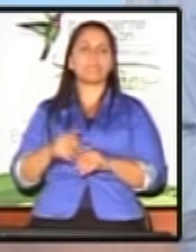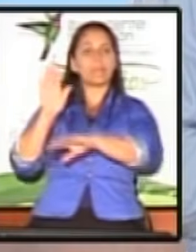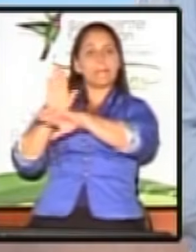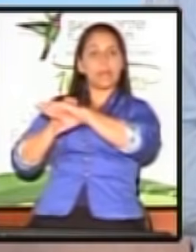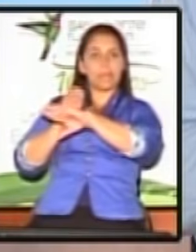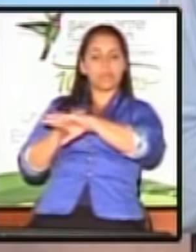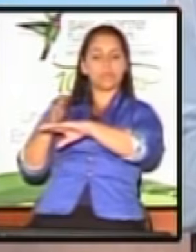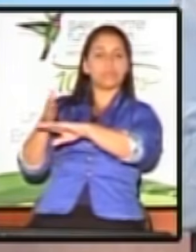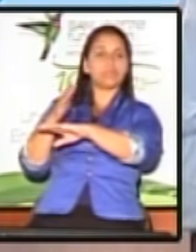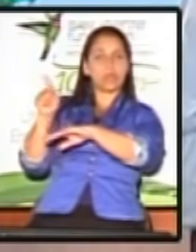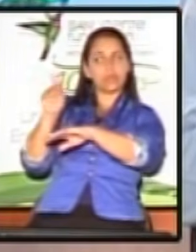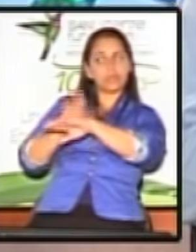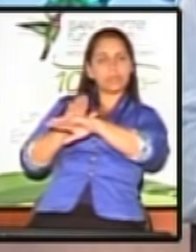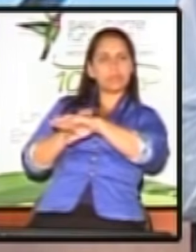autorizó.